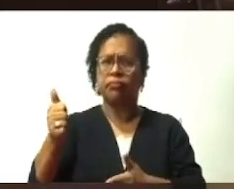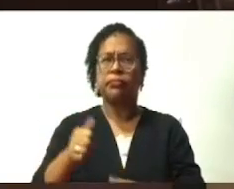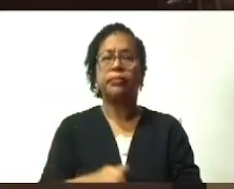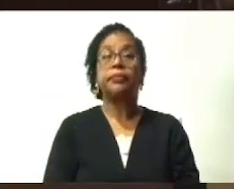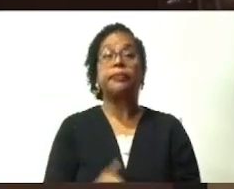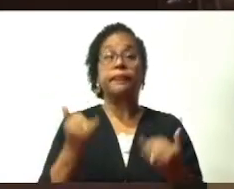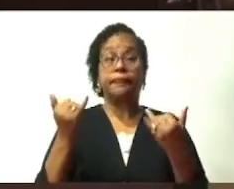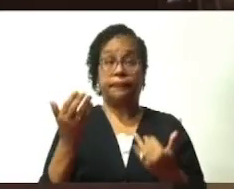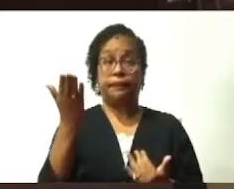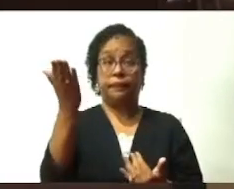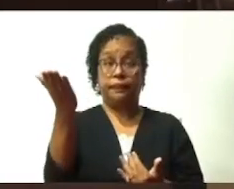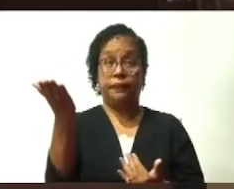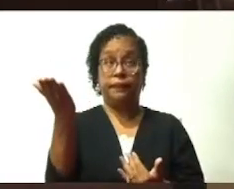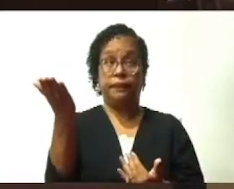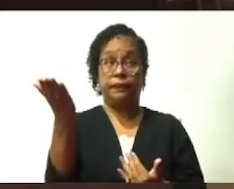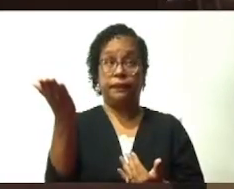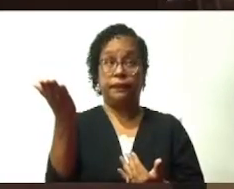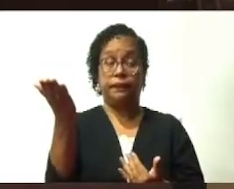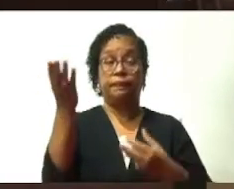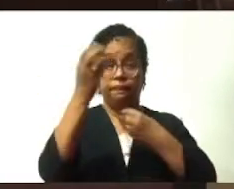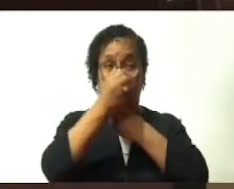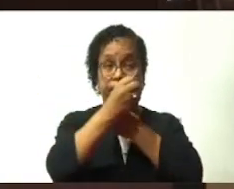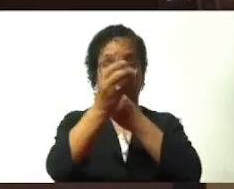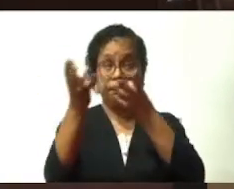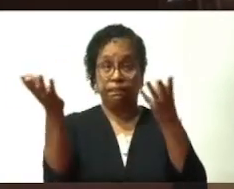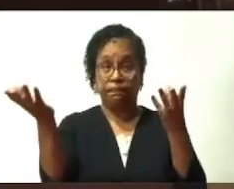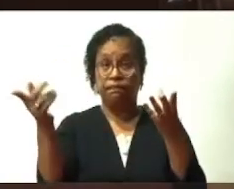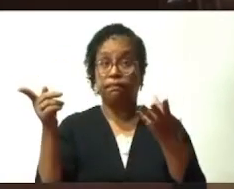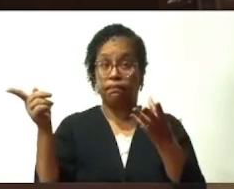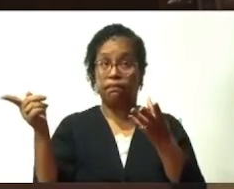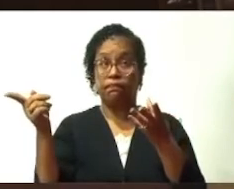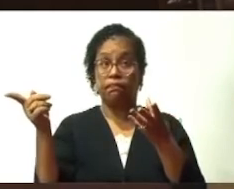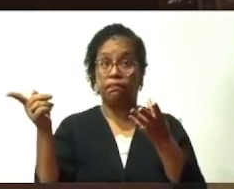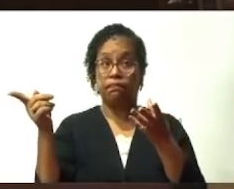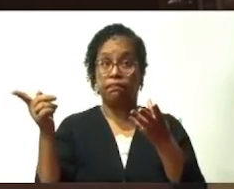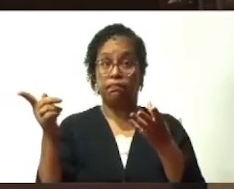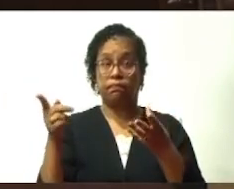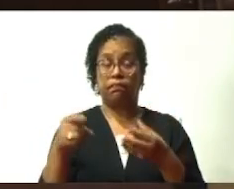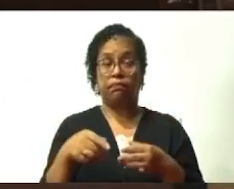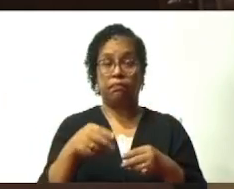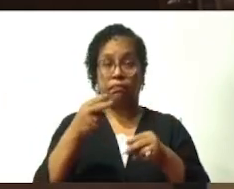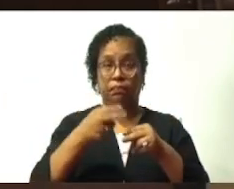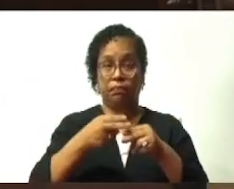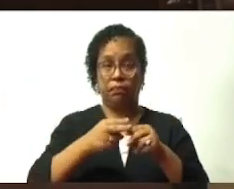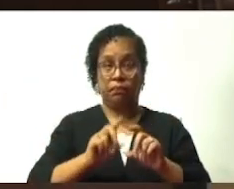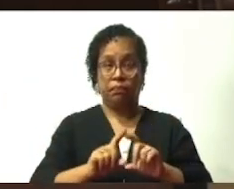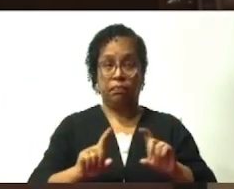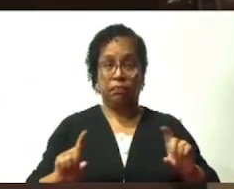Otorgo el uso de la palabra de información al honorable diputado Víctor Suárez.